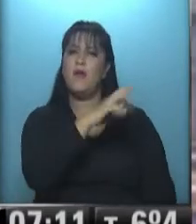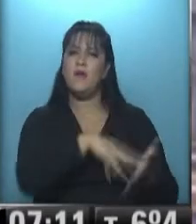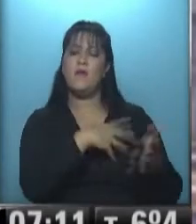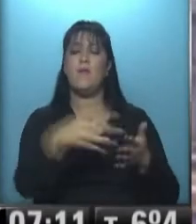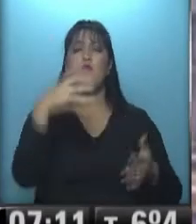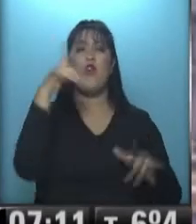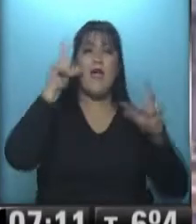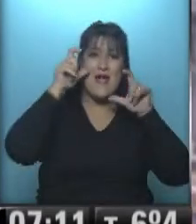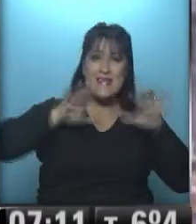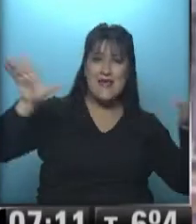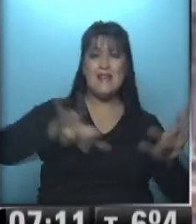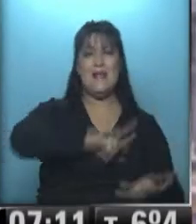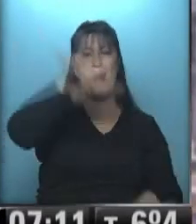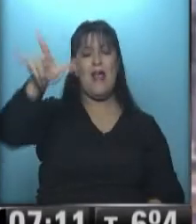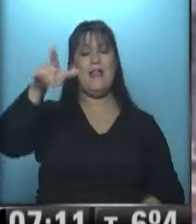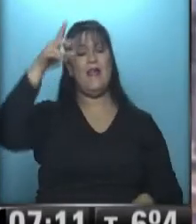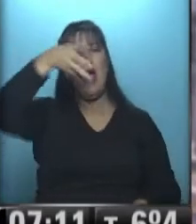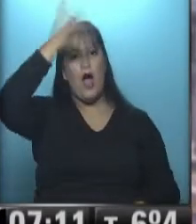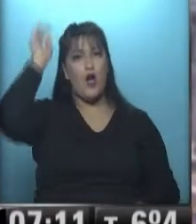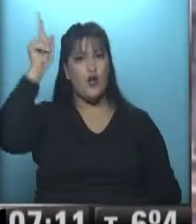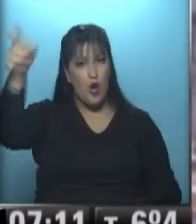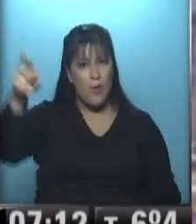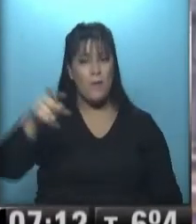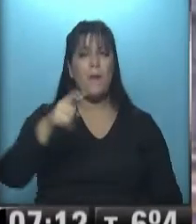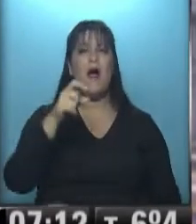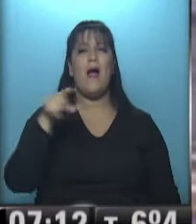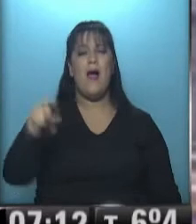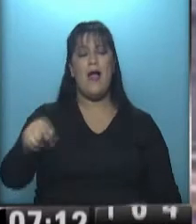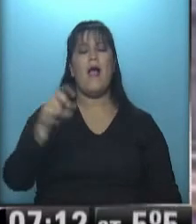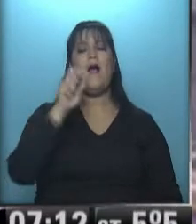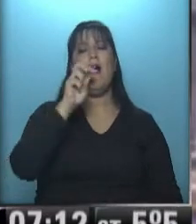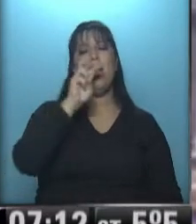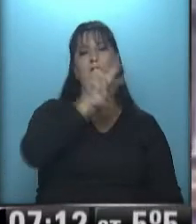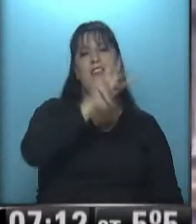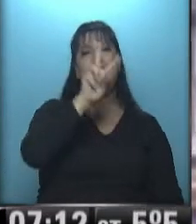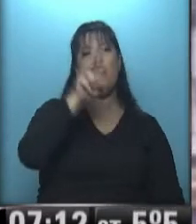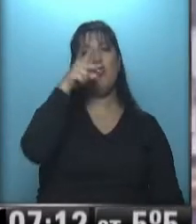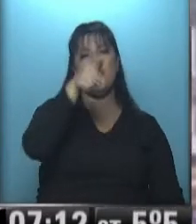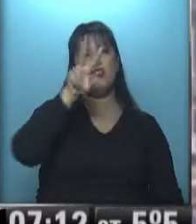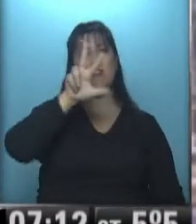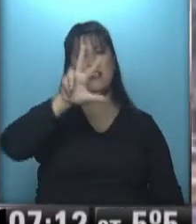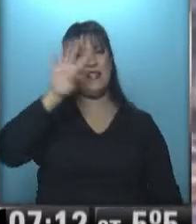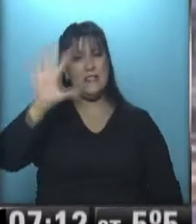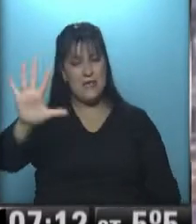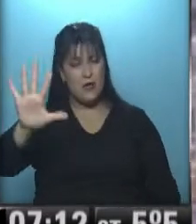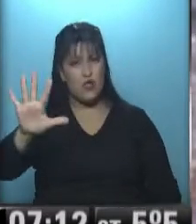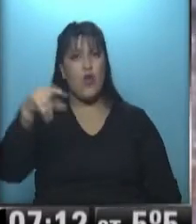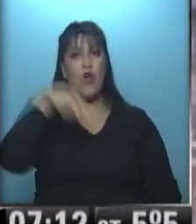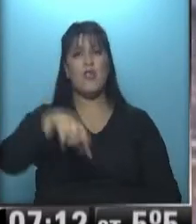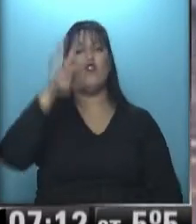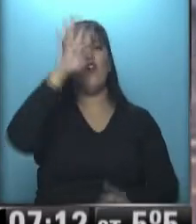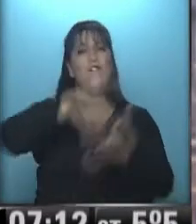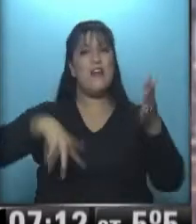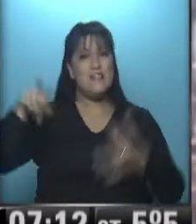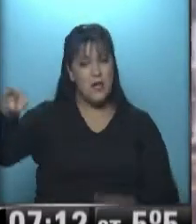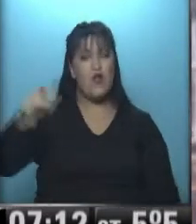Roma, partirá el AR-1140 a las 22.35 y el AR-1160 que va a Barcelona partirá a las